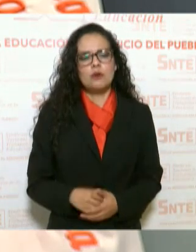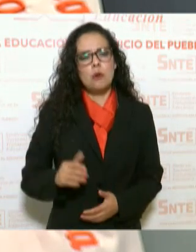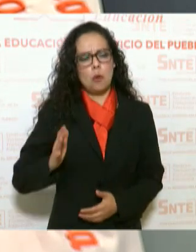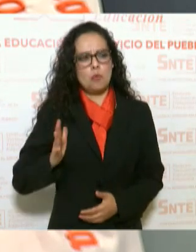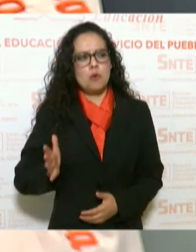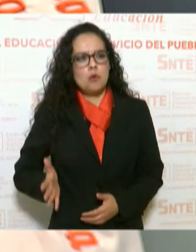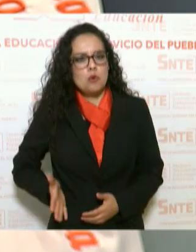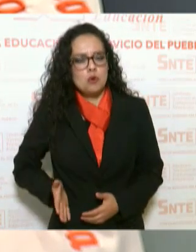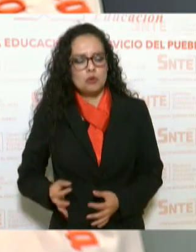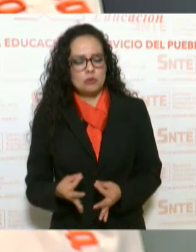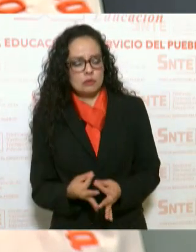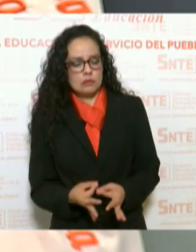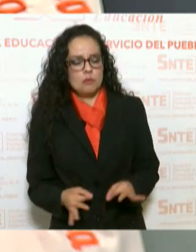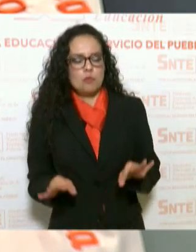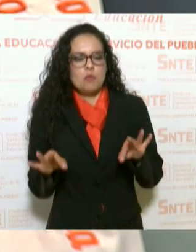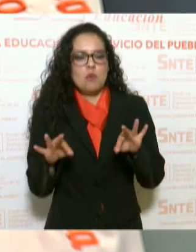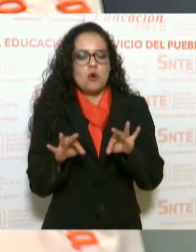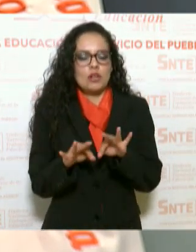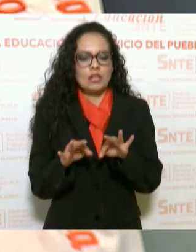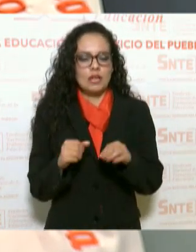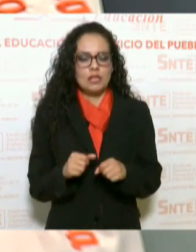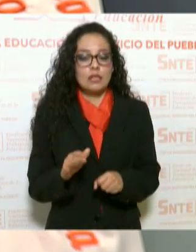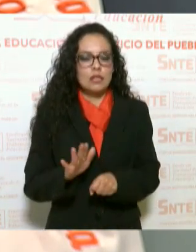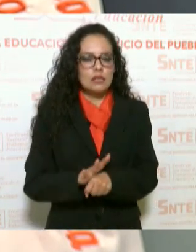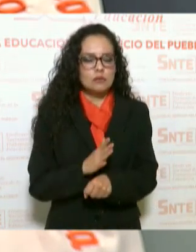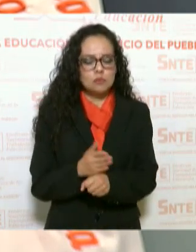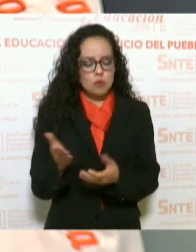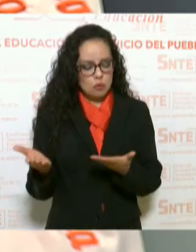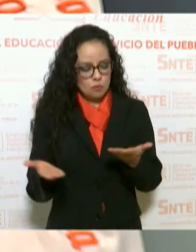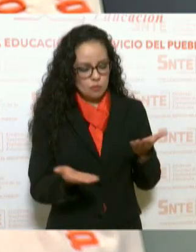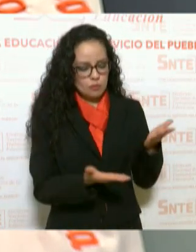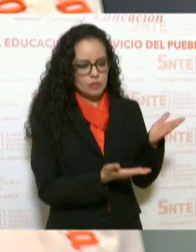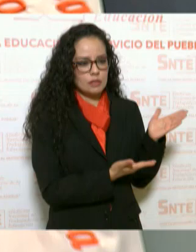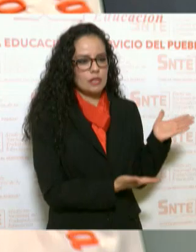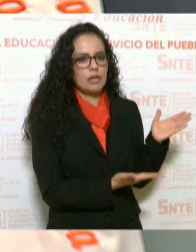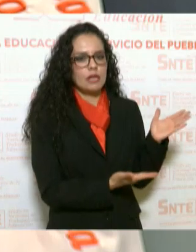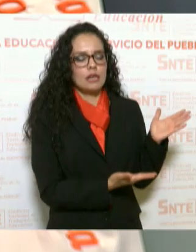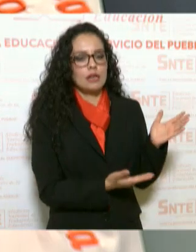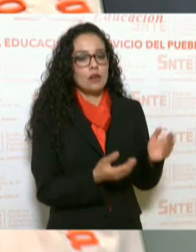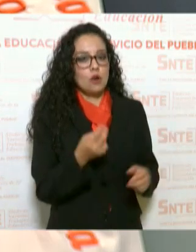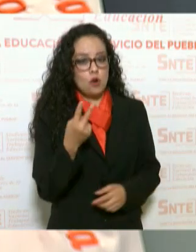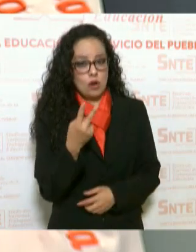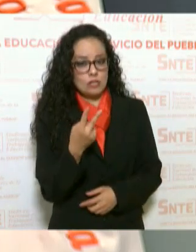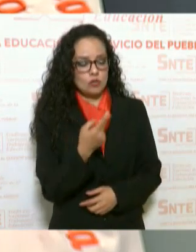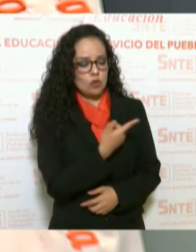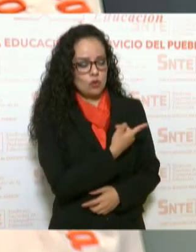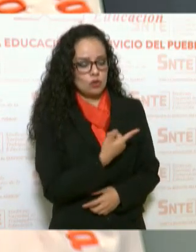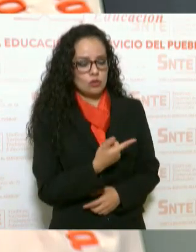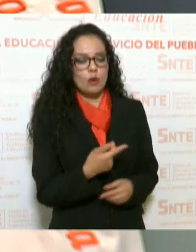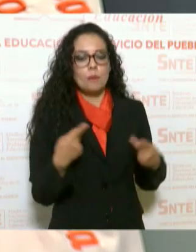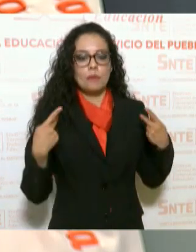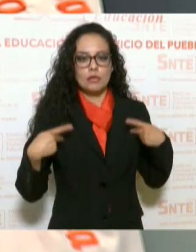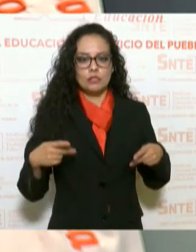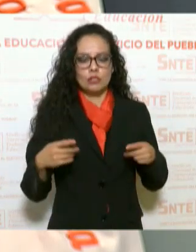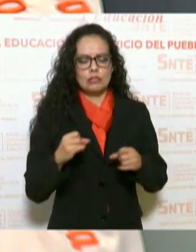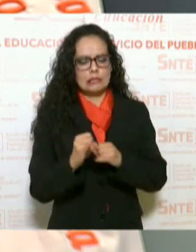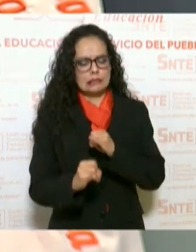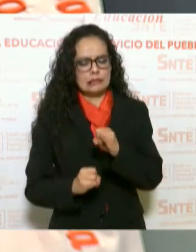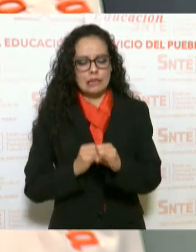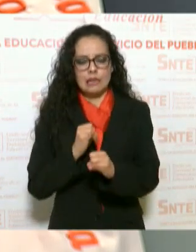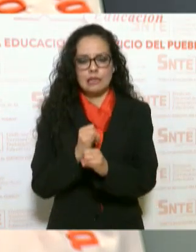privilegiados igual por la presencia de los dos más altos dirigentes de la Internacional de la